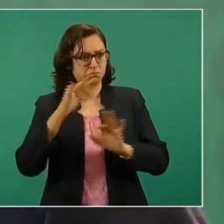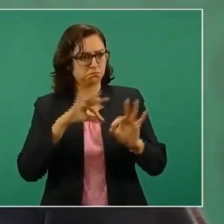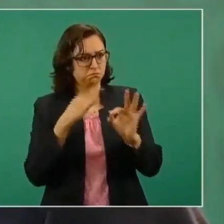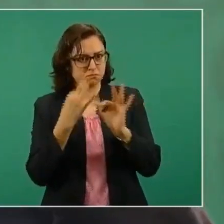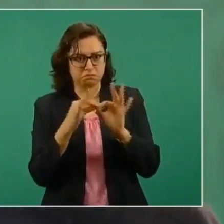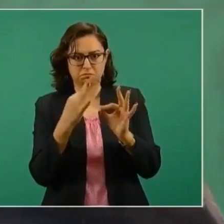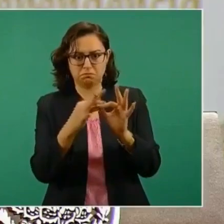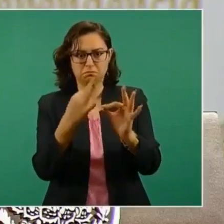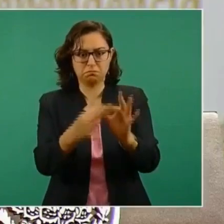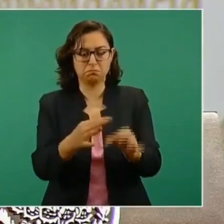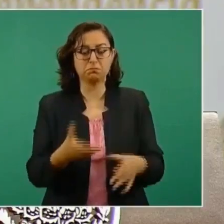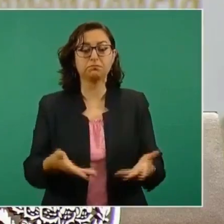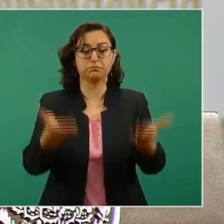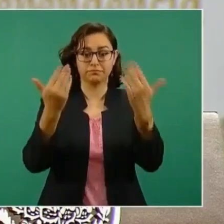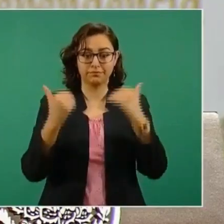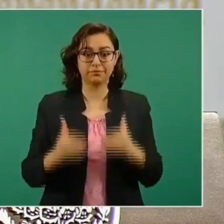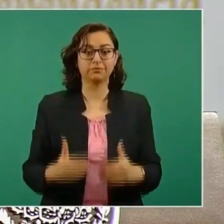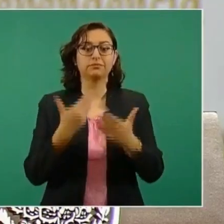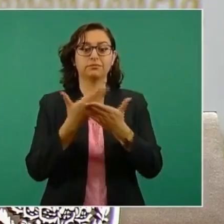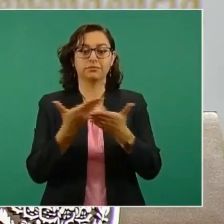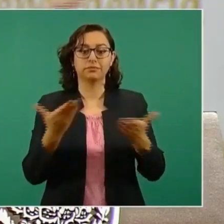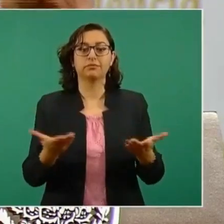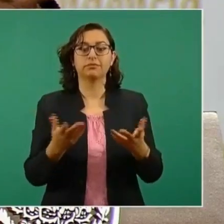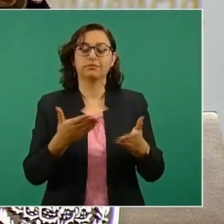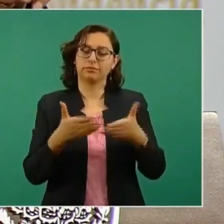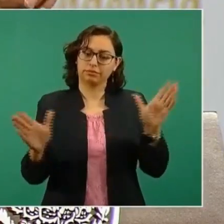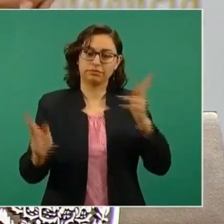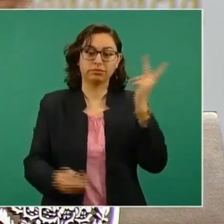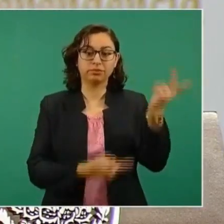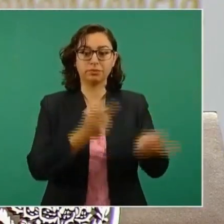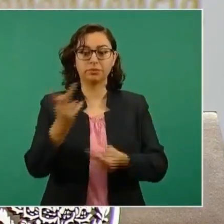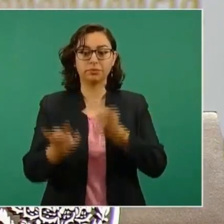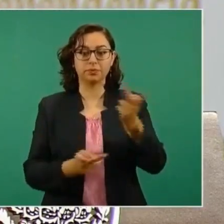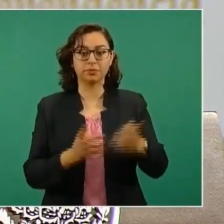reconstrucción. Ahora sí, abrimos. Perdón.